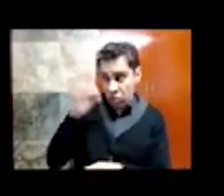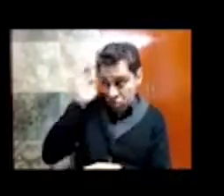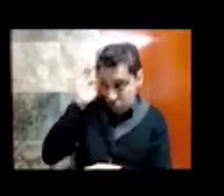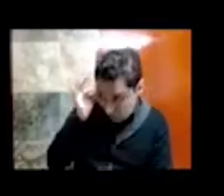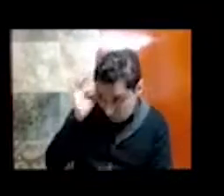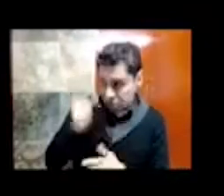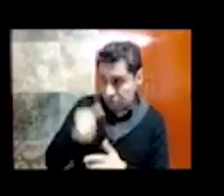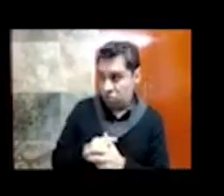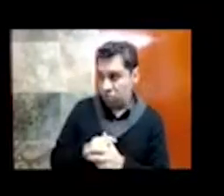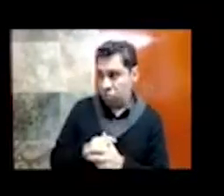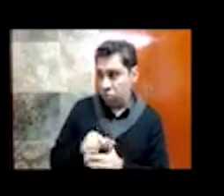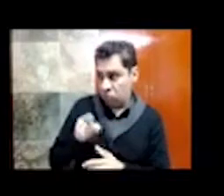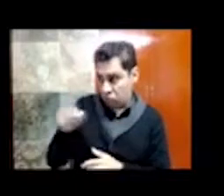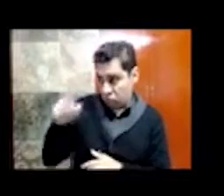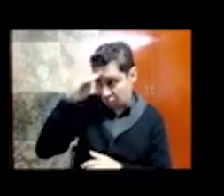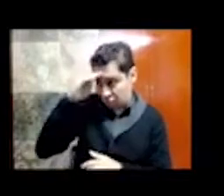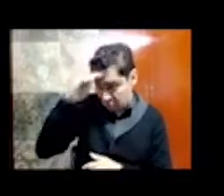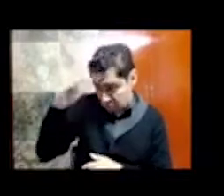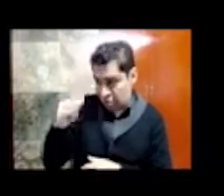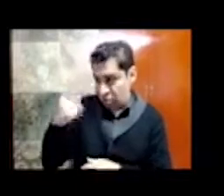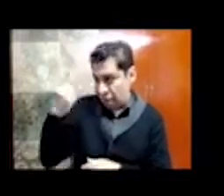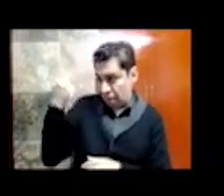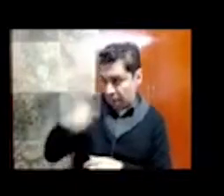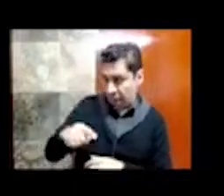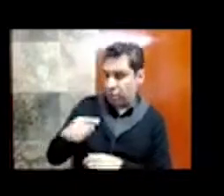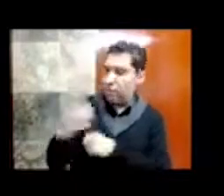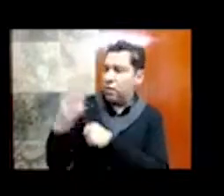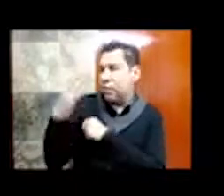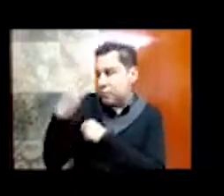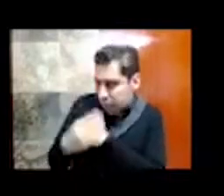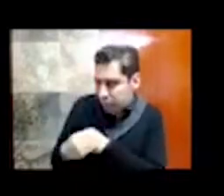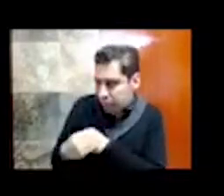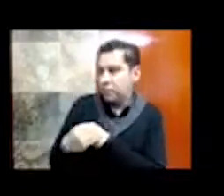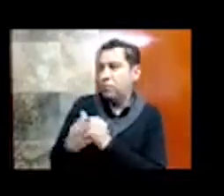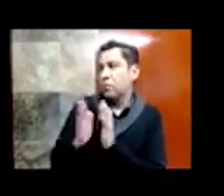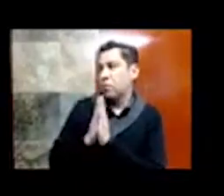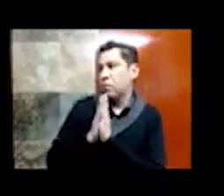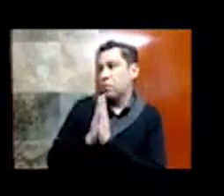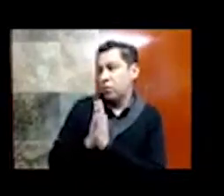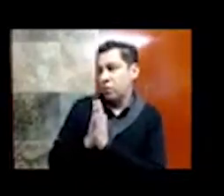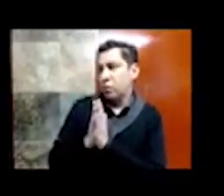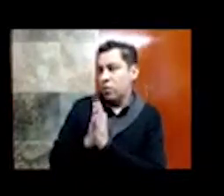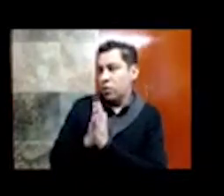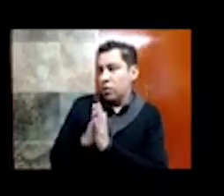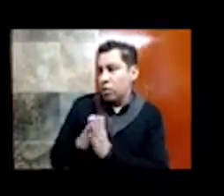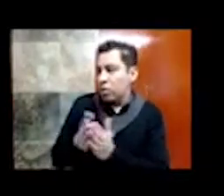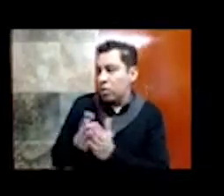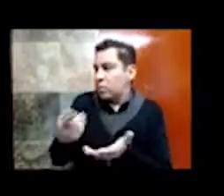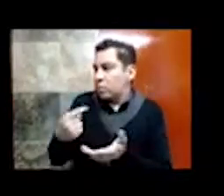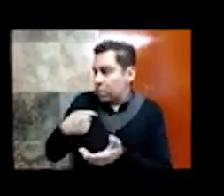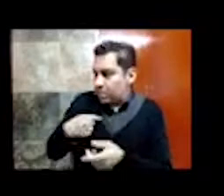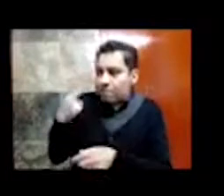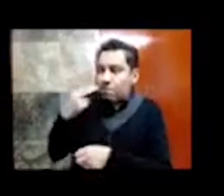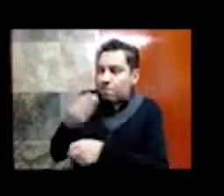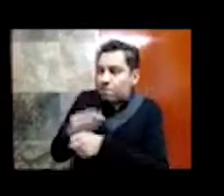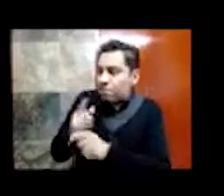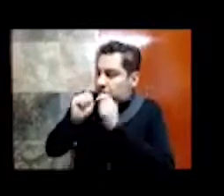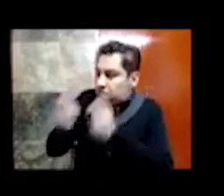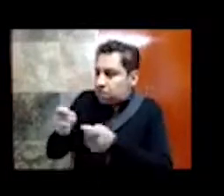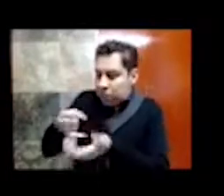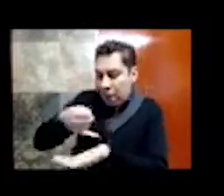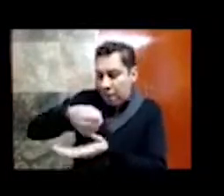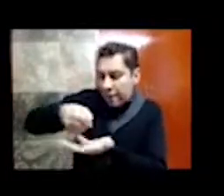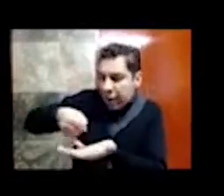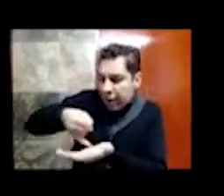así eres tú mi amo, permíteme como tu vasallo ungirte con este bálsamo.